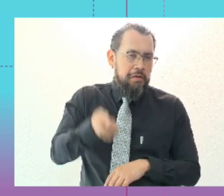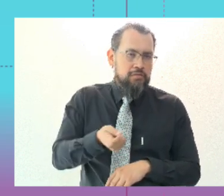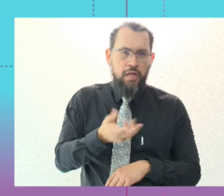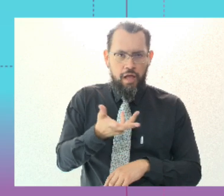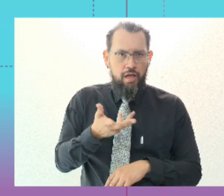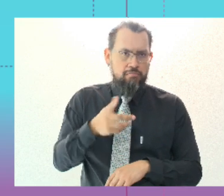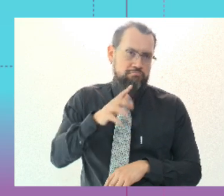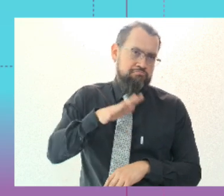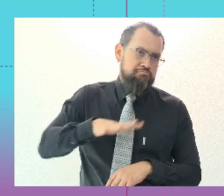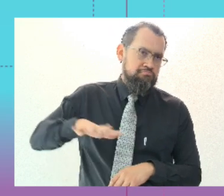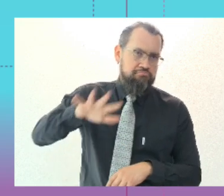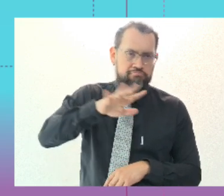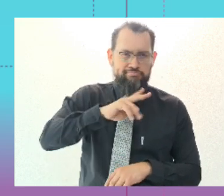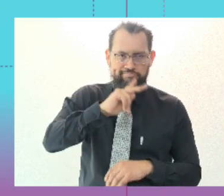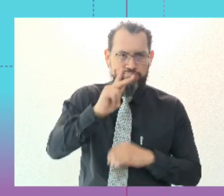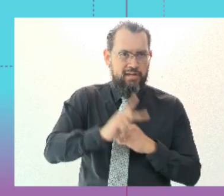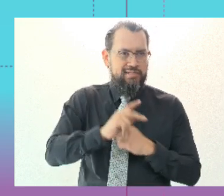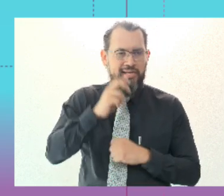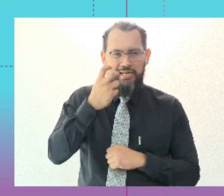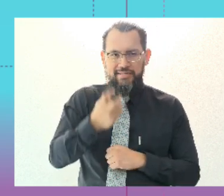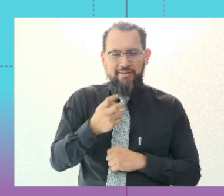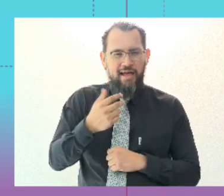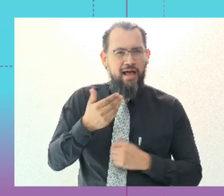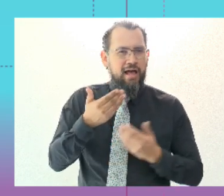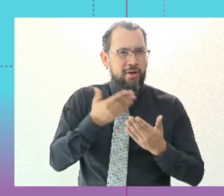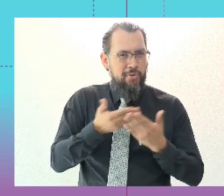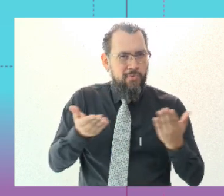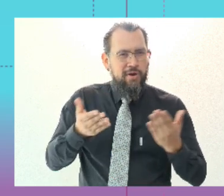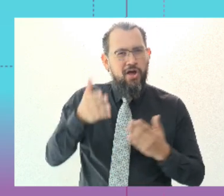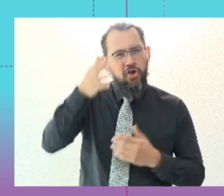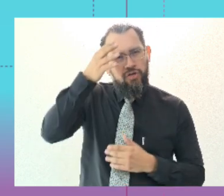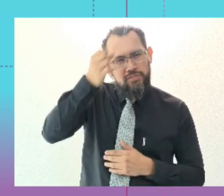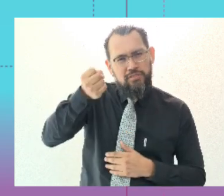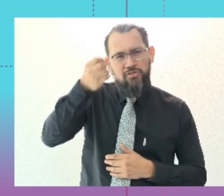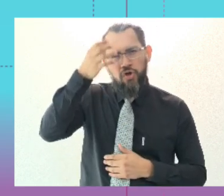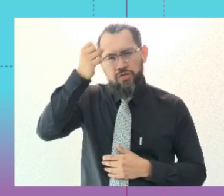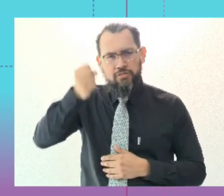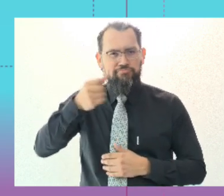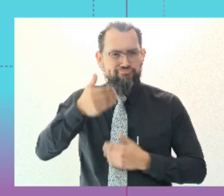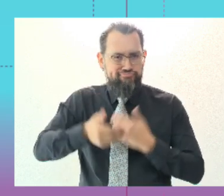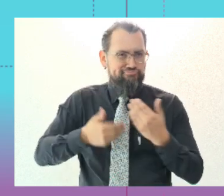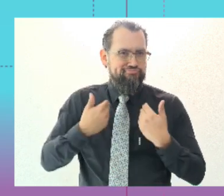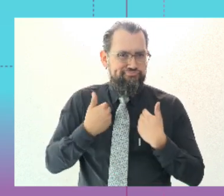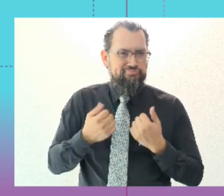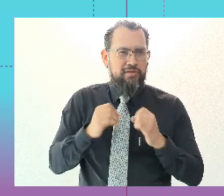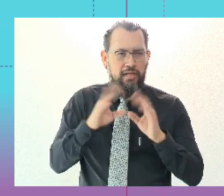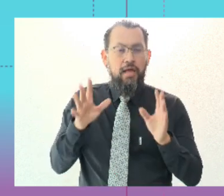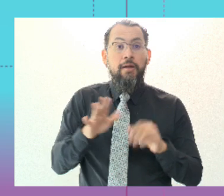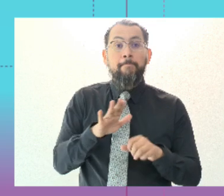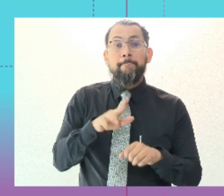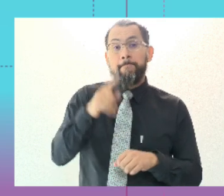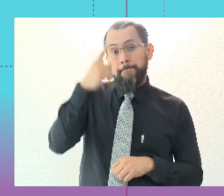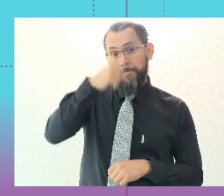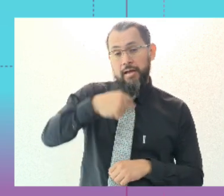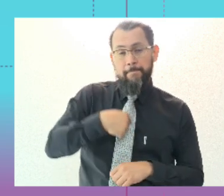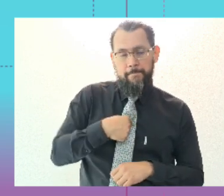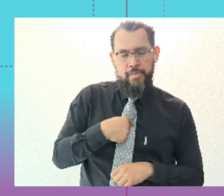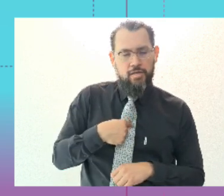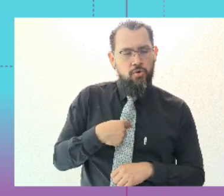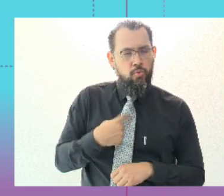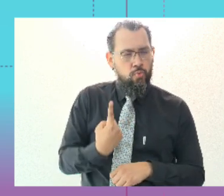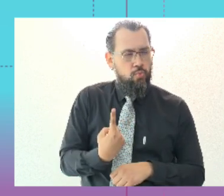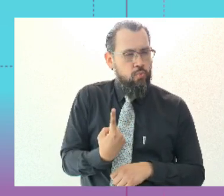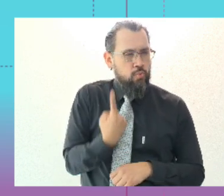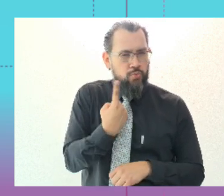estado trabajando día a día para que estos conceptos aterricen. Para mí, el concepto, o uno de los conceptos